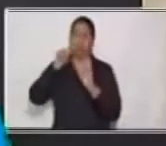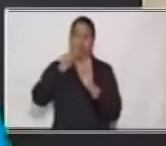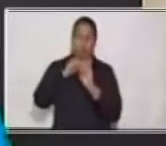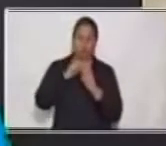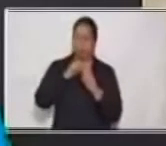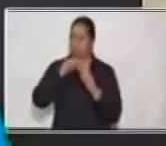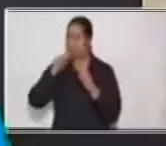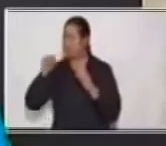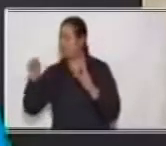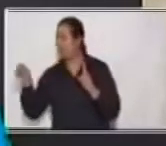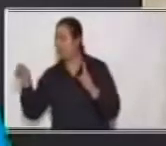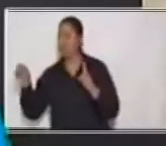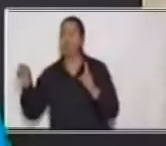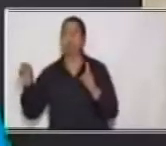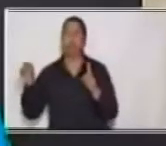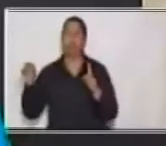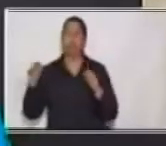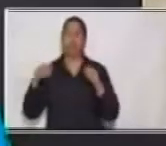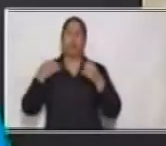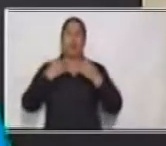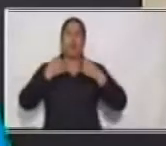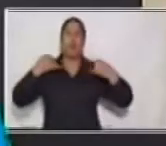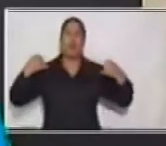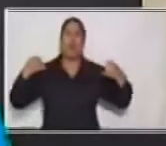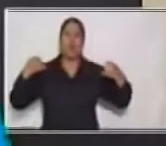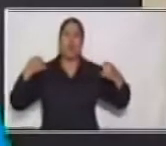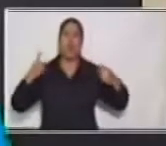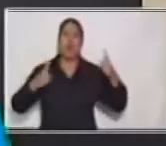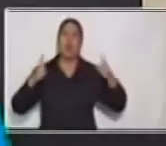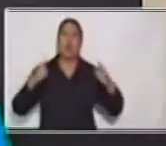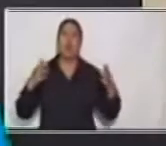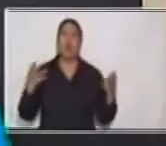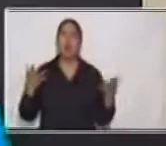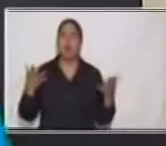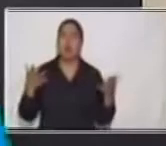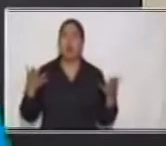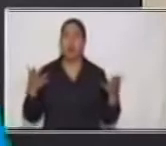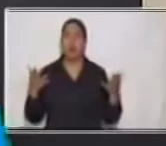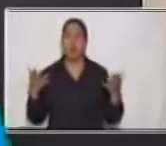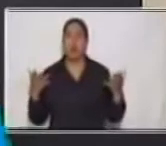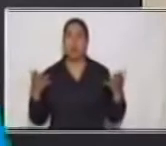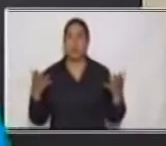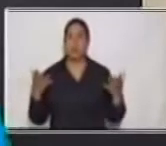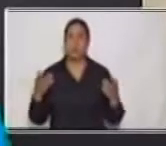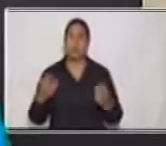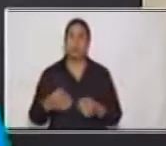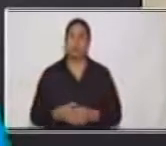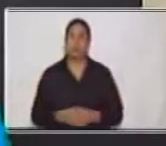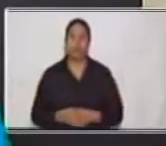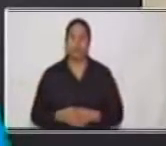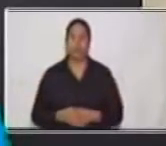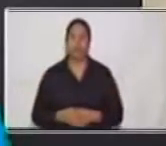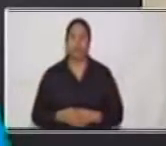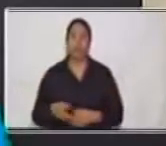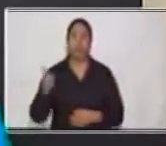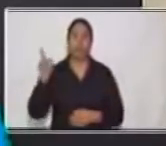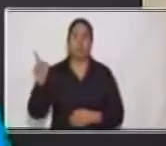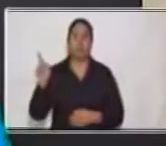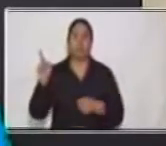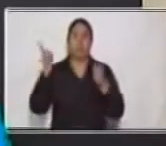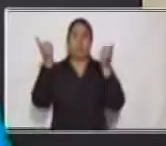foco sobre el eje sobre el cual está tendida la hipérbola. Esta es entonces una